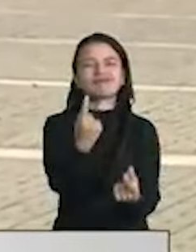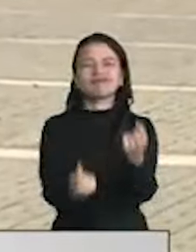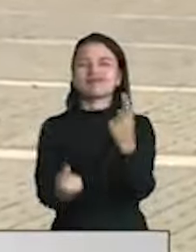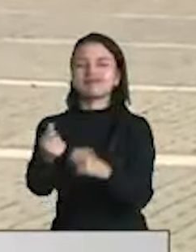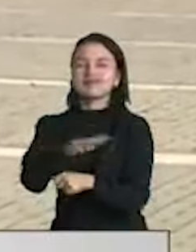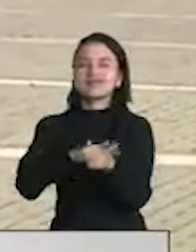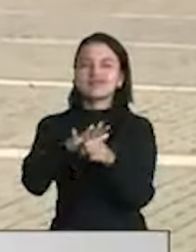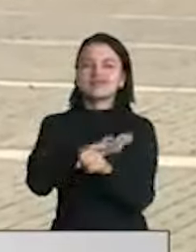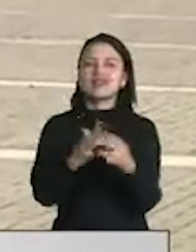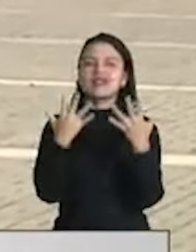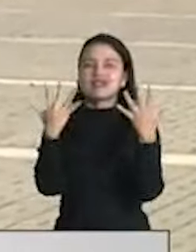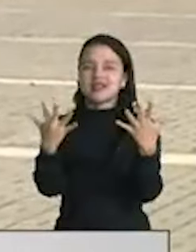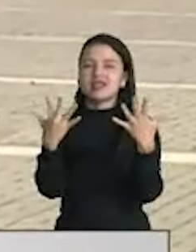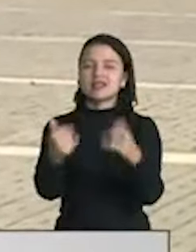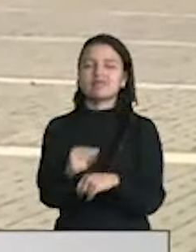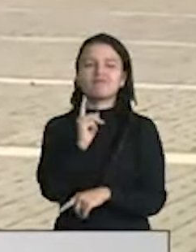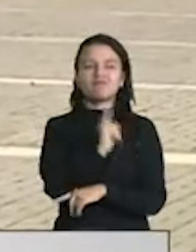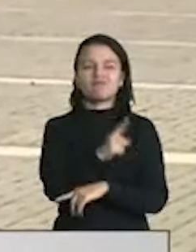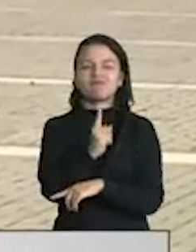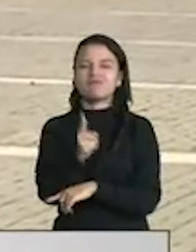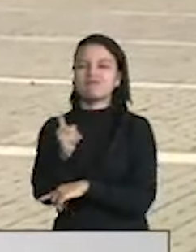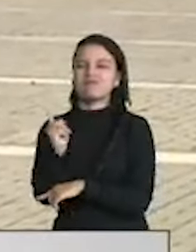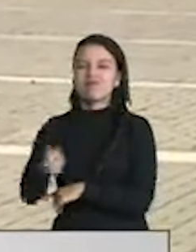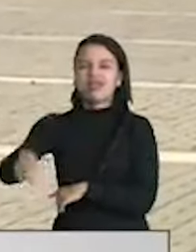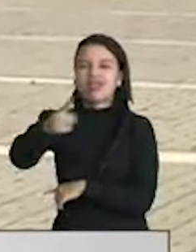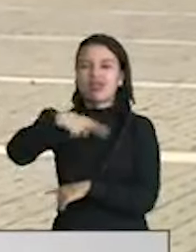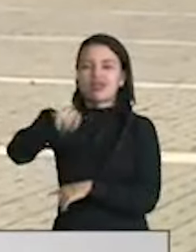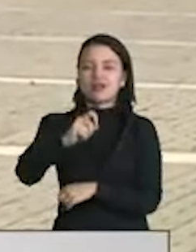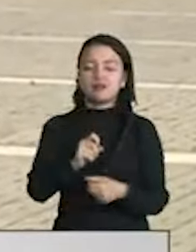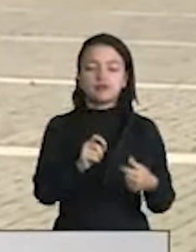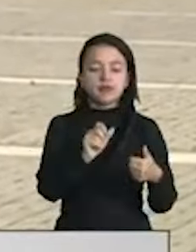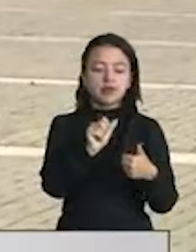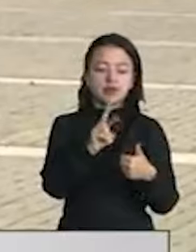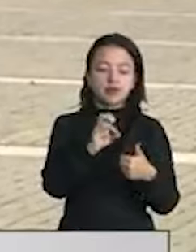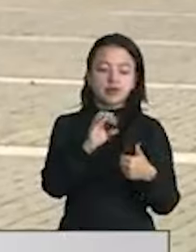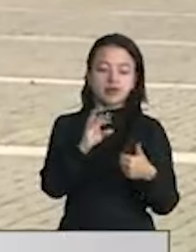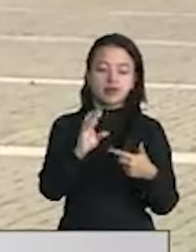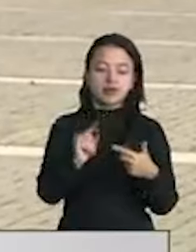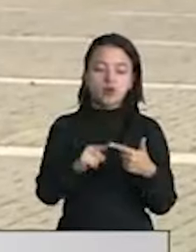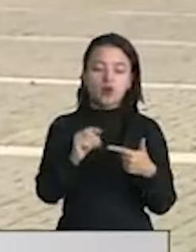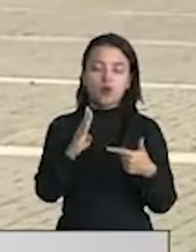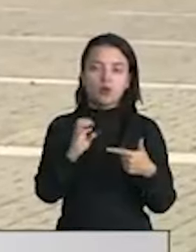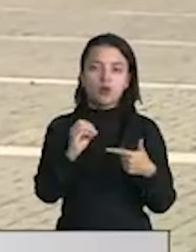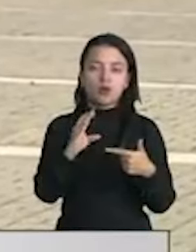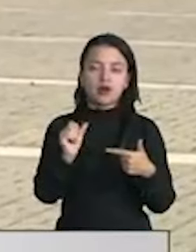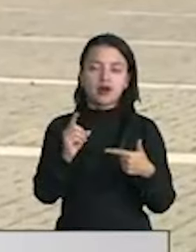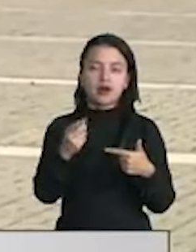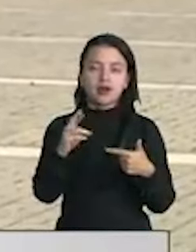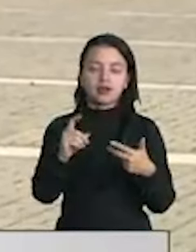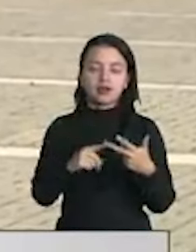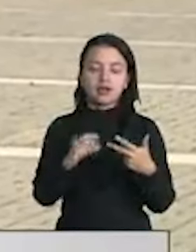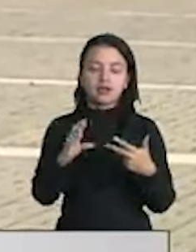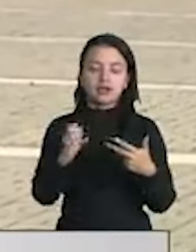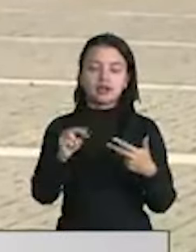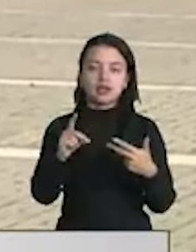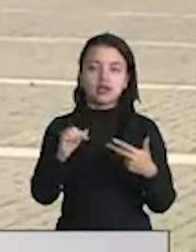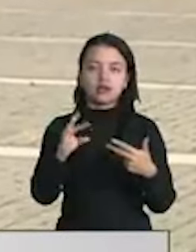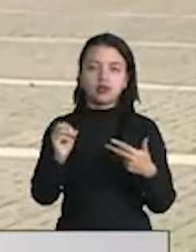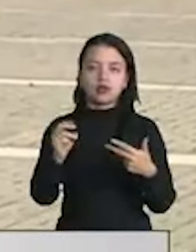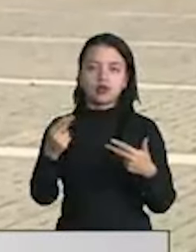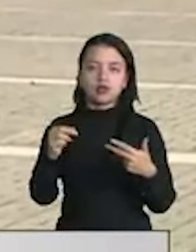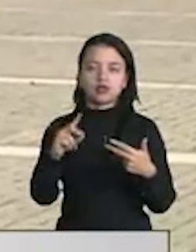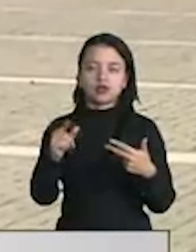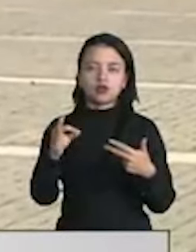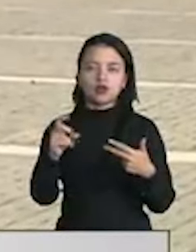barrios que fueron priorizados por la alcaldía de Cartagena, como El Recreo, Boca Grande, Centro Histórico. Recordemos que cifras como